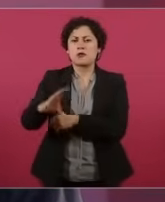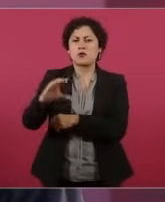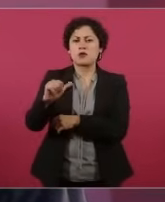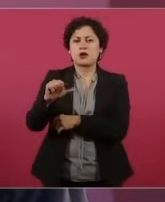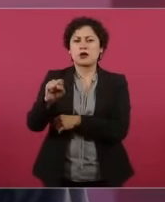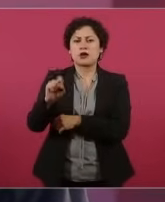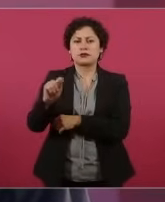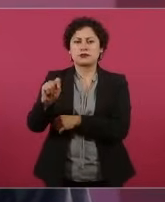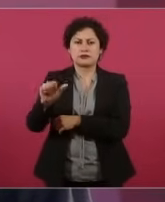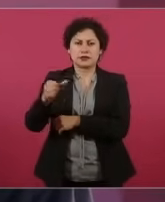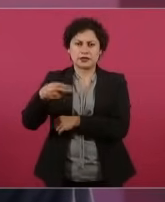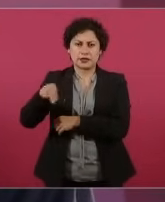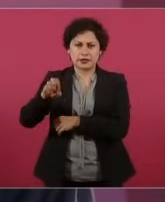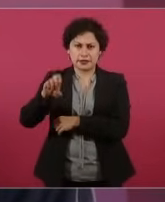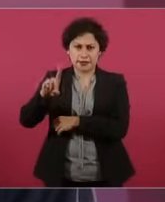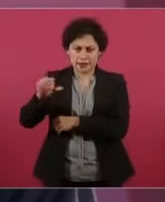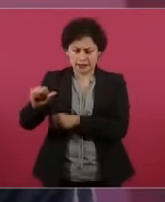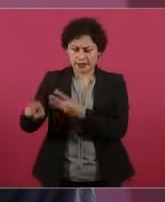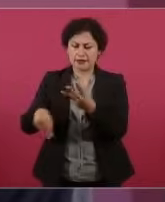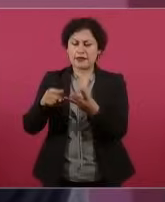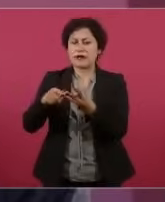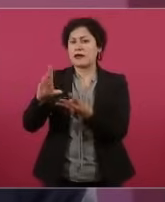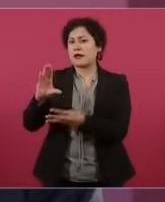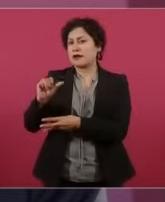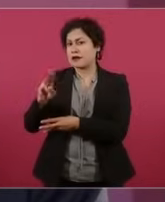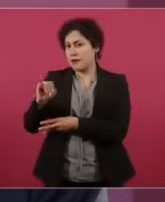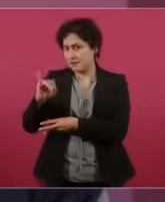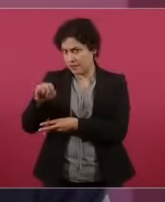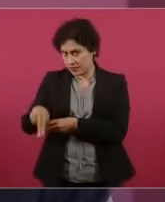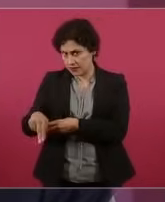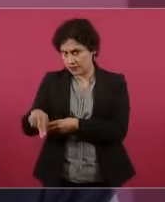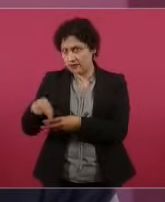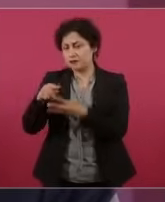¿sí? Aguilar Camín, o sea,